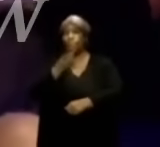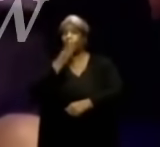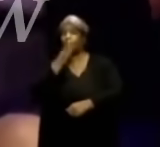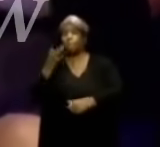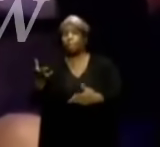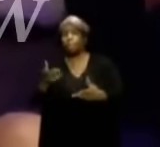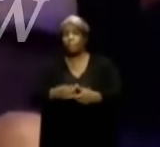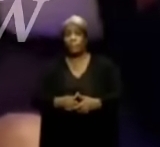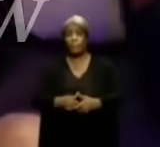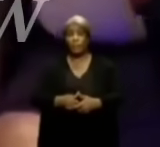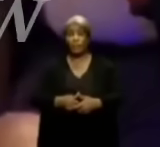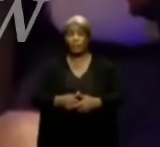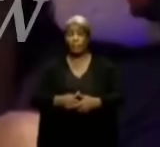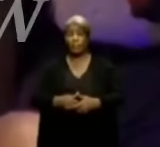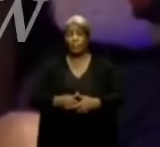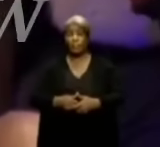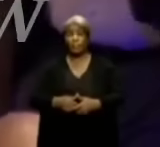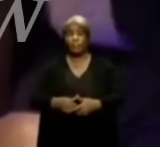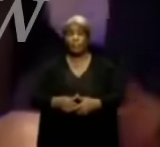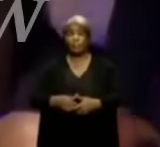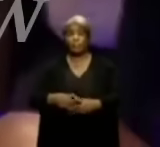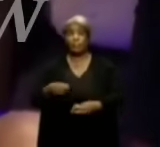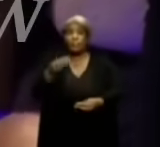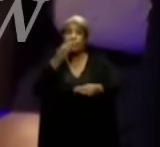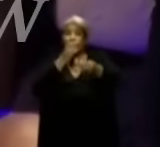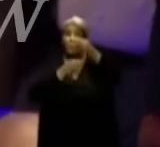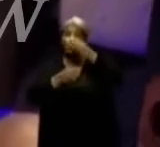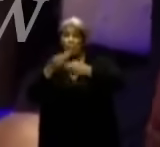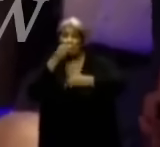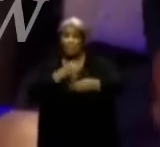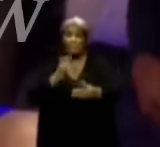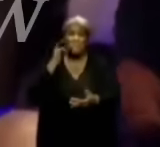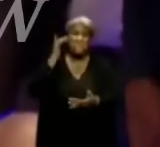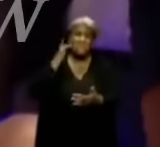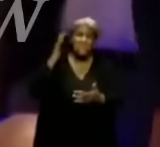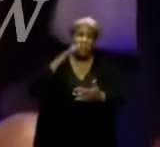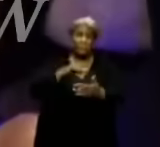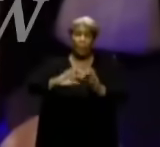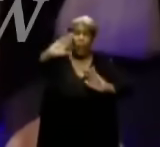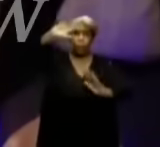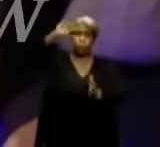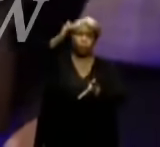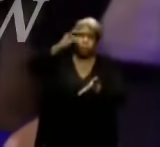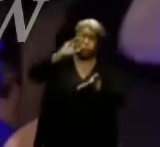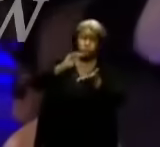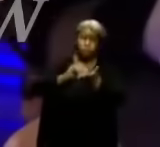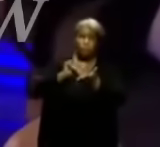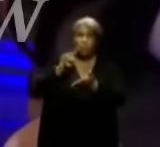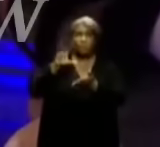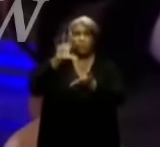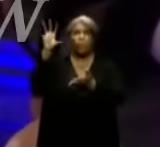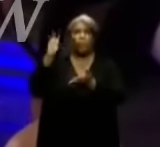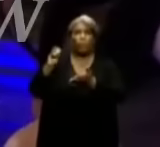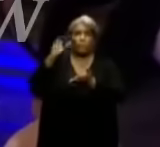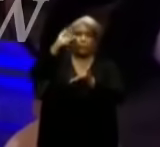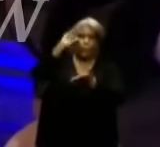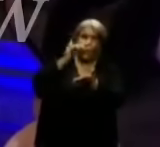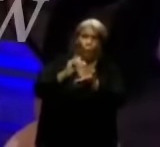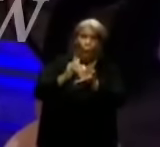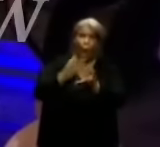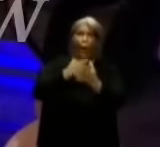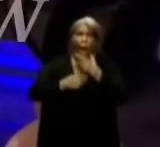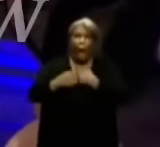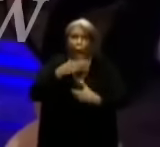había disminuido la subalimentación en la República Dominicana en un 25%, pasando